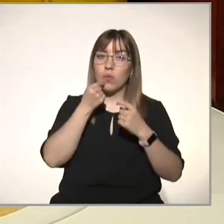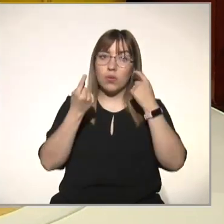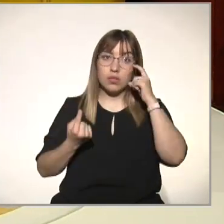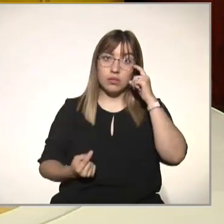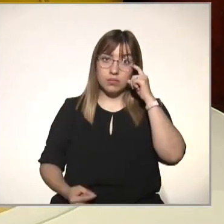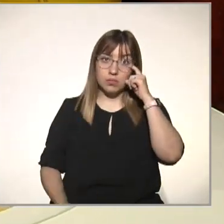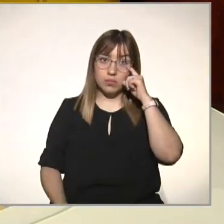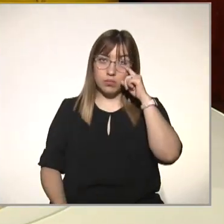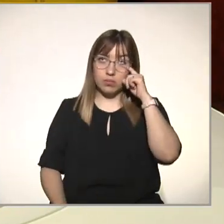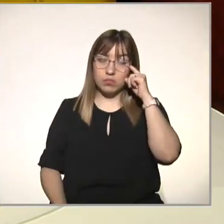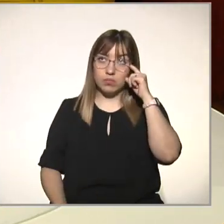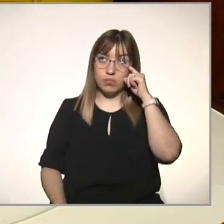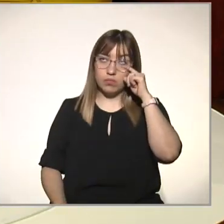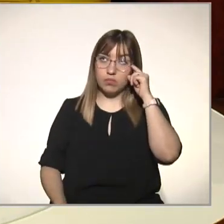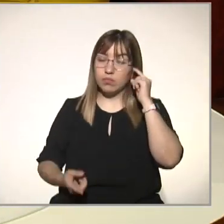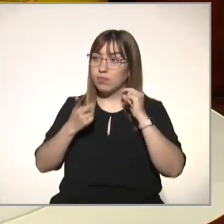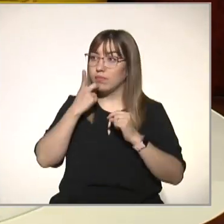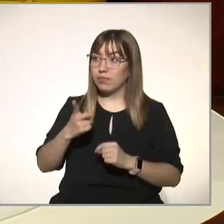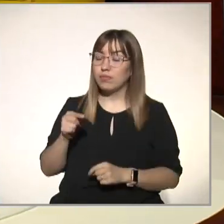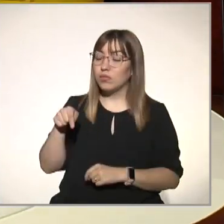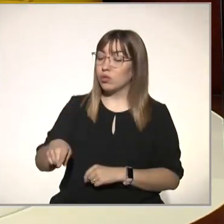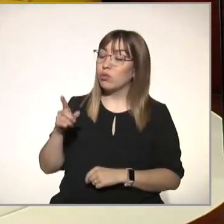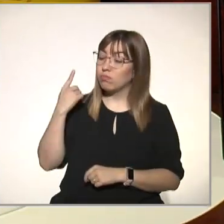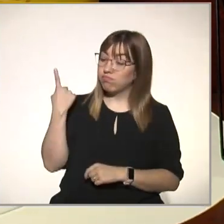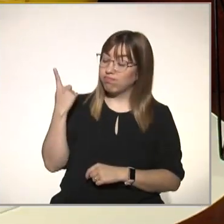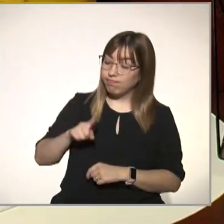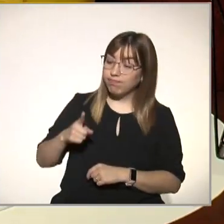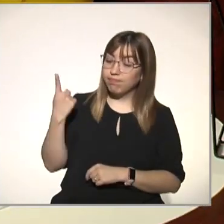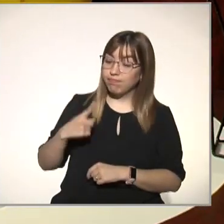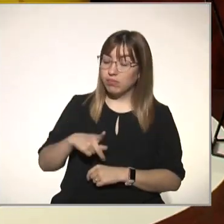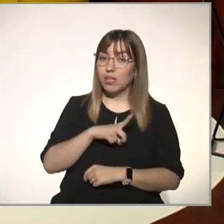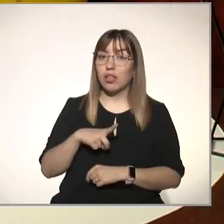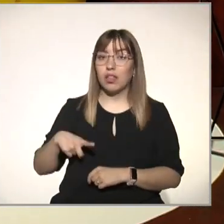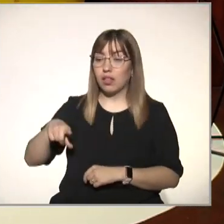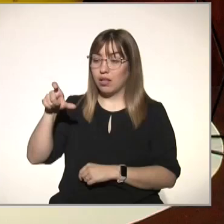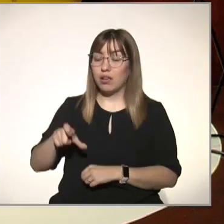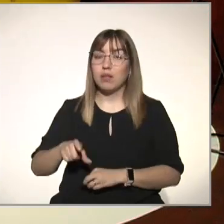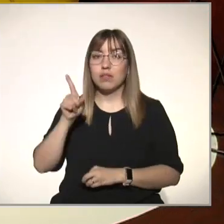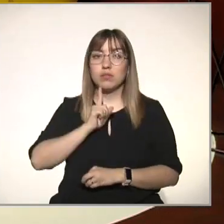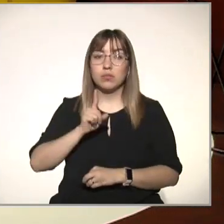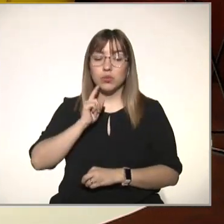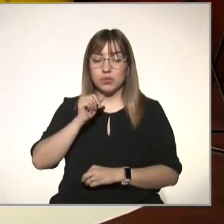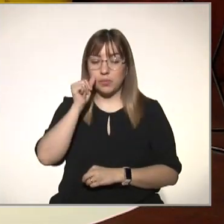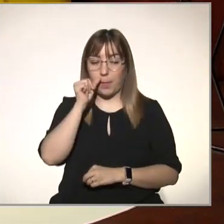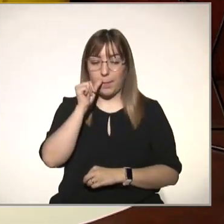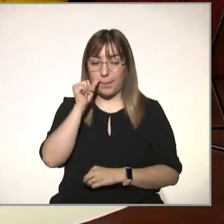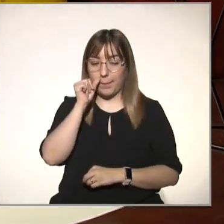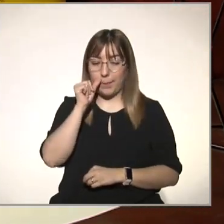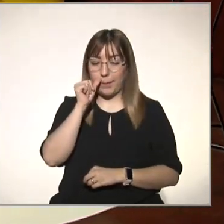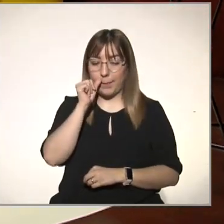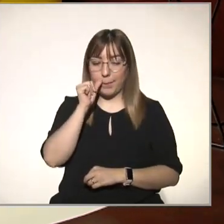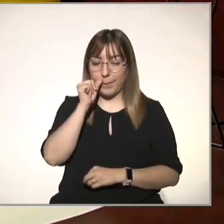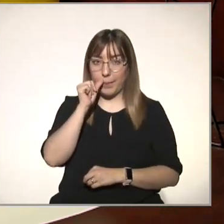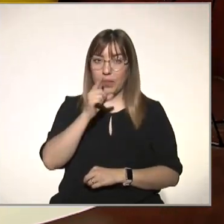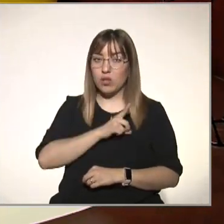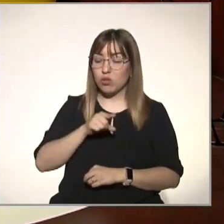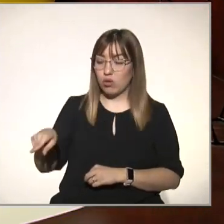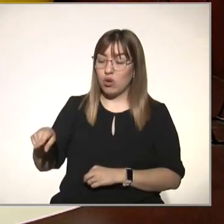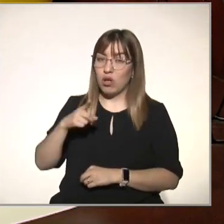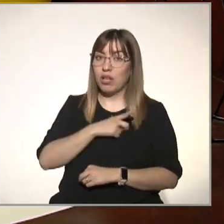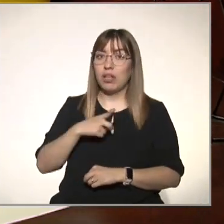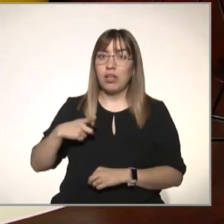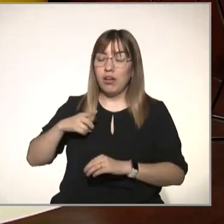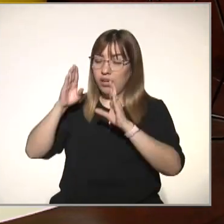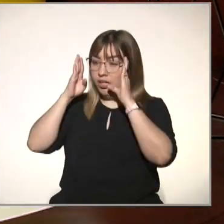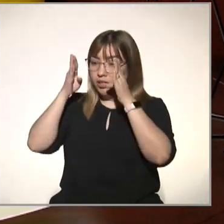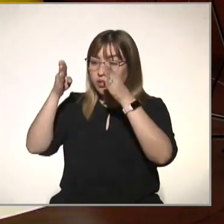le metieron en la cabeza el estereotipo de lo que implica ser una mujer. No, o sea, de entrada que no te pueden gustar otras mujeres, te tienen que gustar los